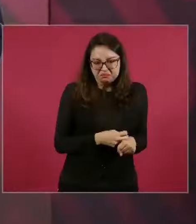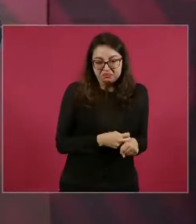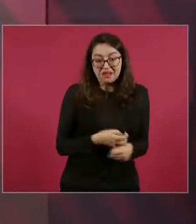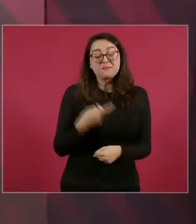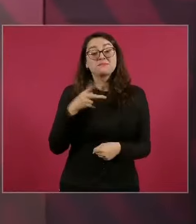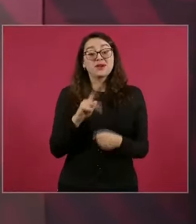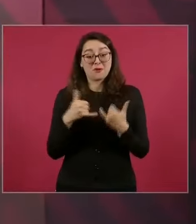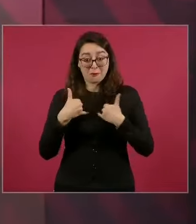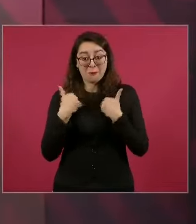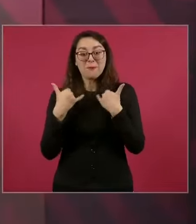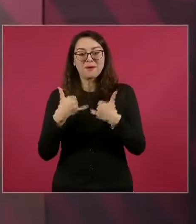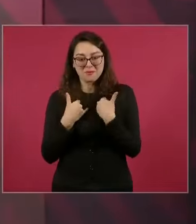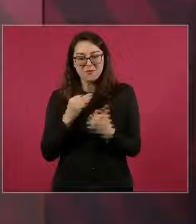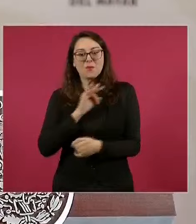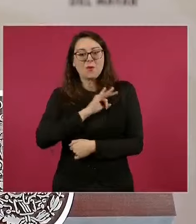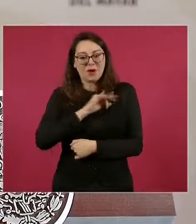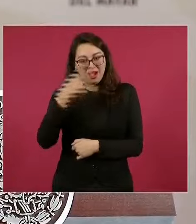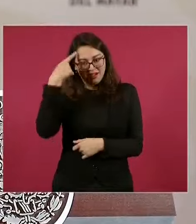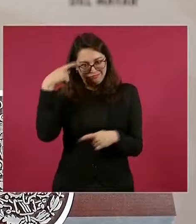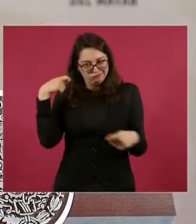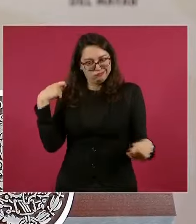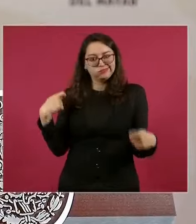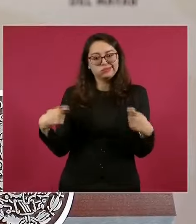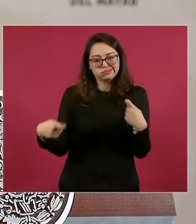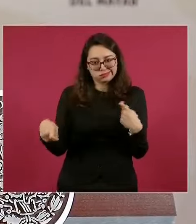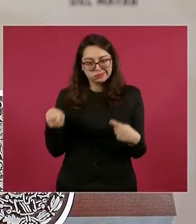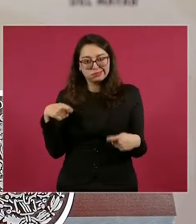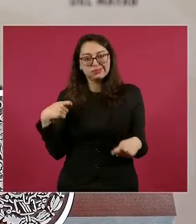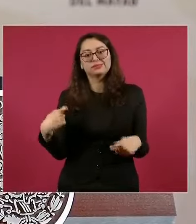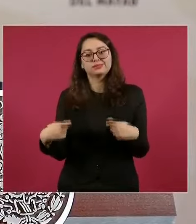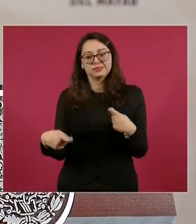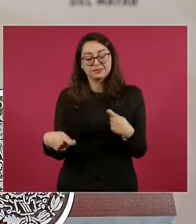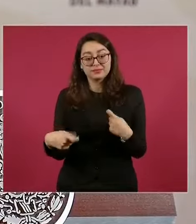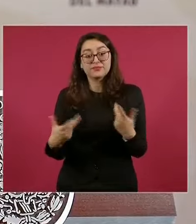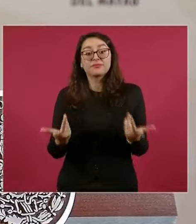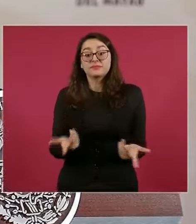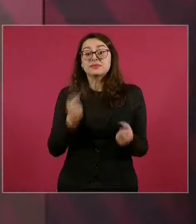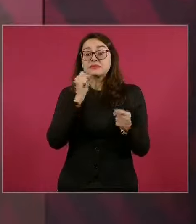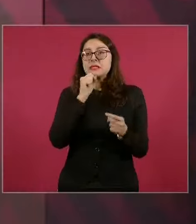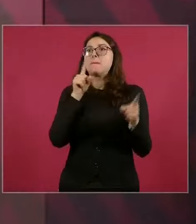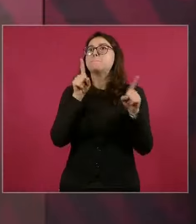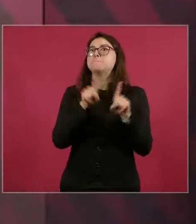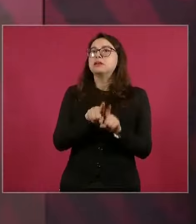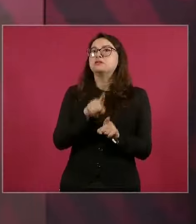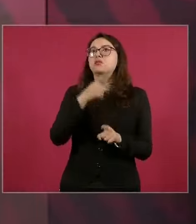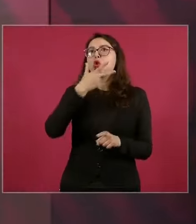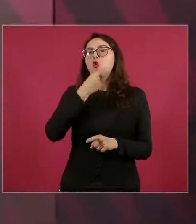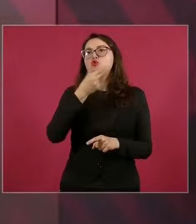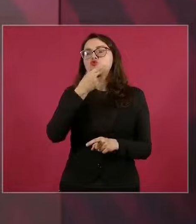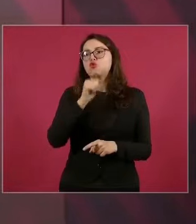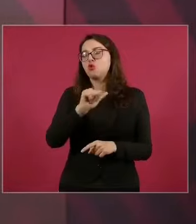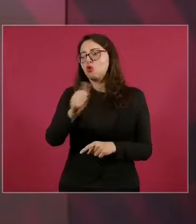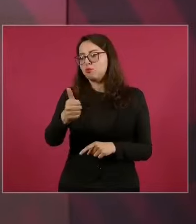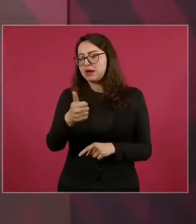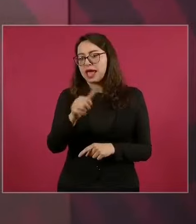periodístico. Primero de ProPublica hace unos días sobre la investigación del 2006 y ahora del New York Times.